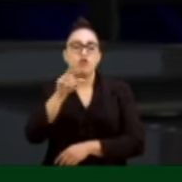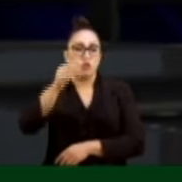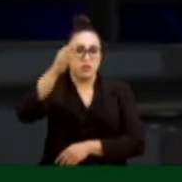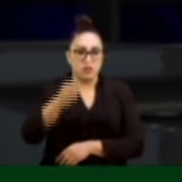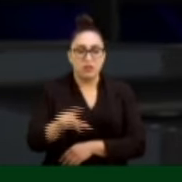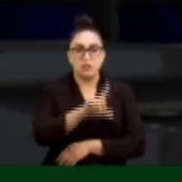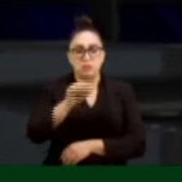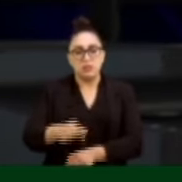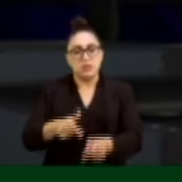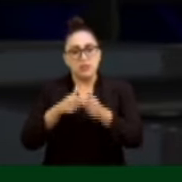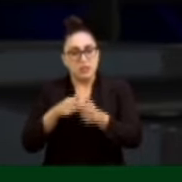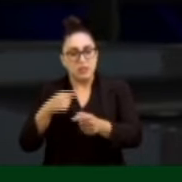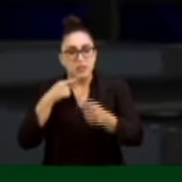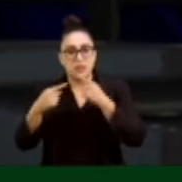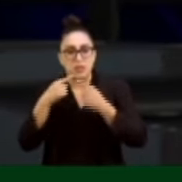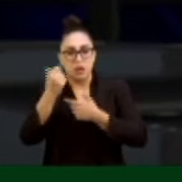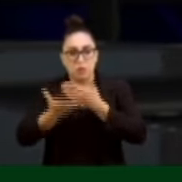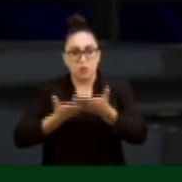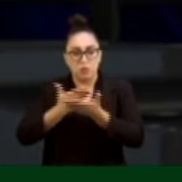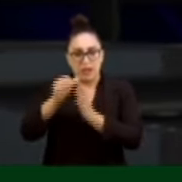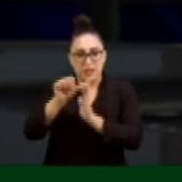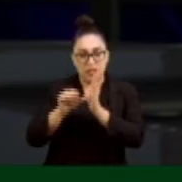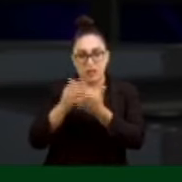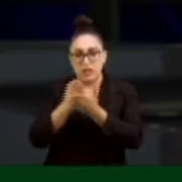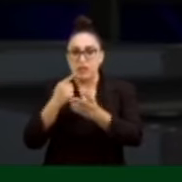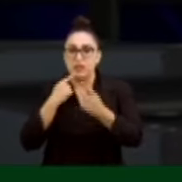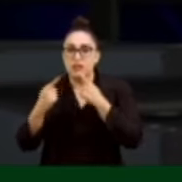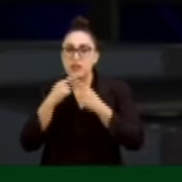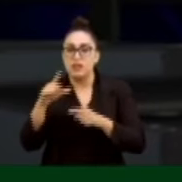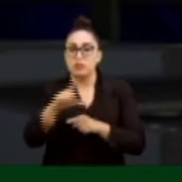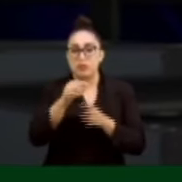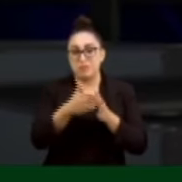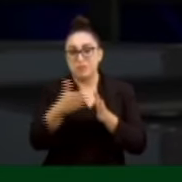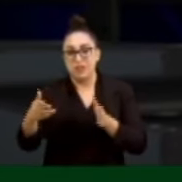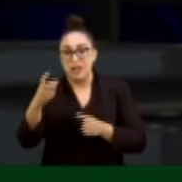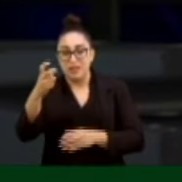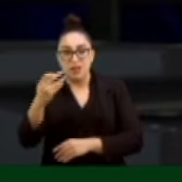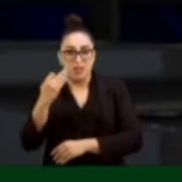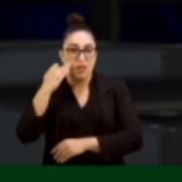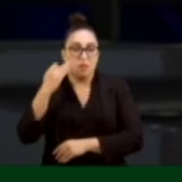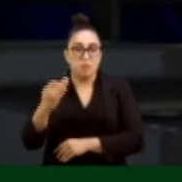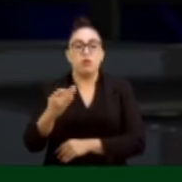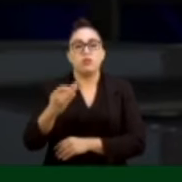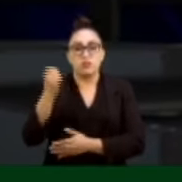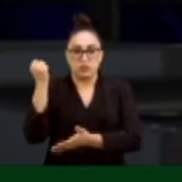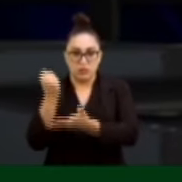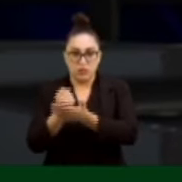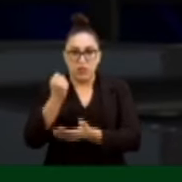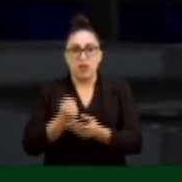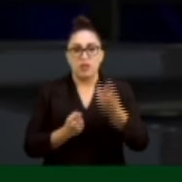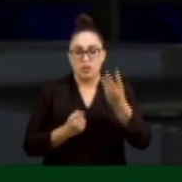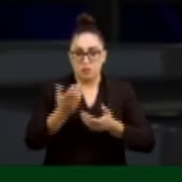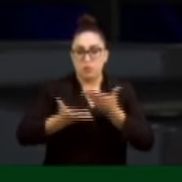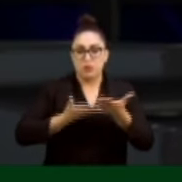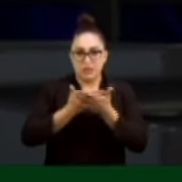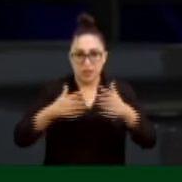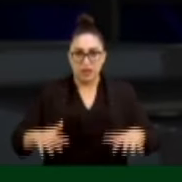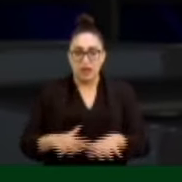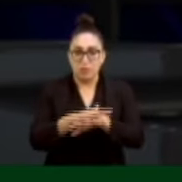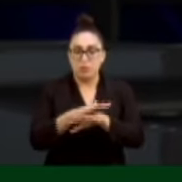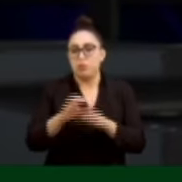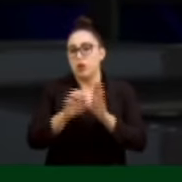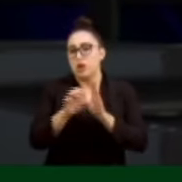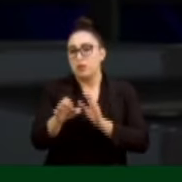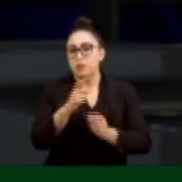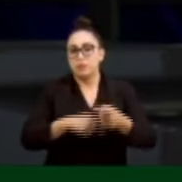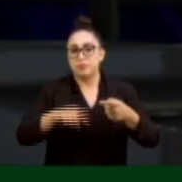procedió a la discusión de las reservas. Y pues bueno, durante la discusión en lo particular fueron aceptadas tres modificaciones. Una de ellas de